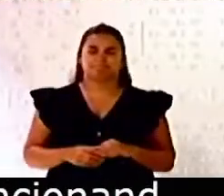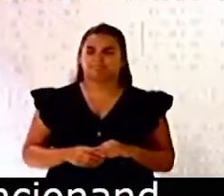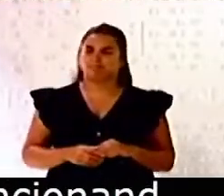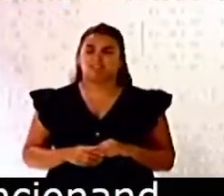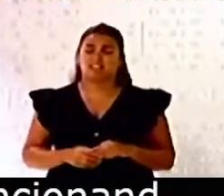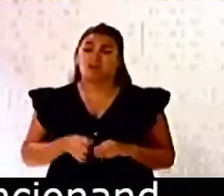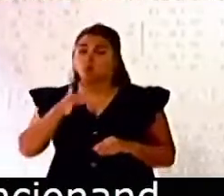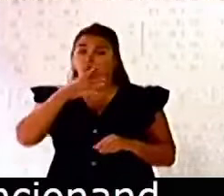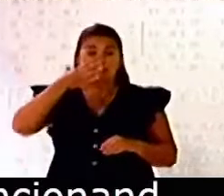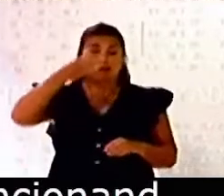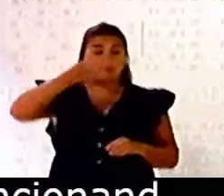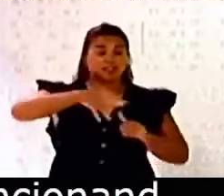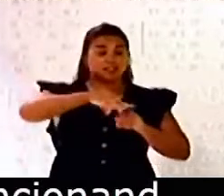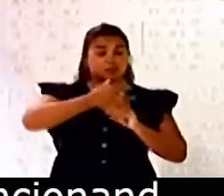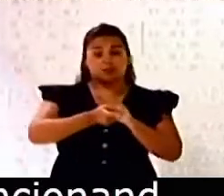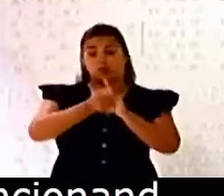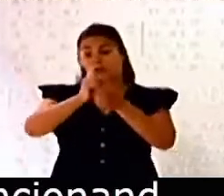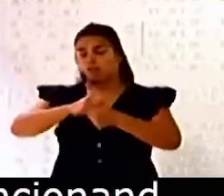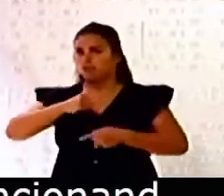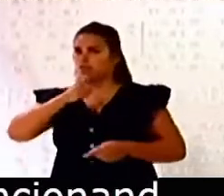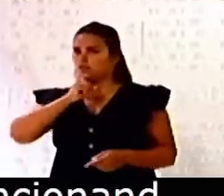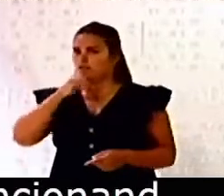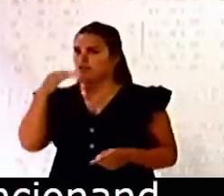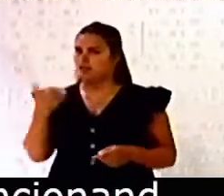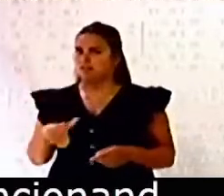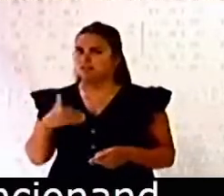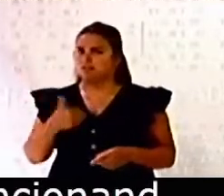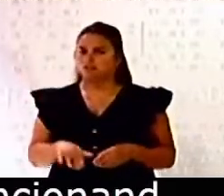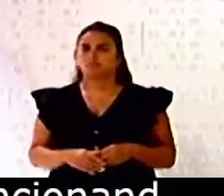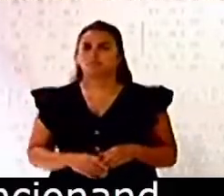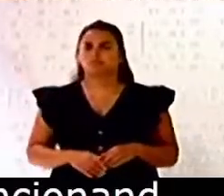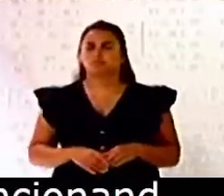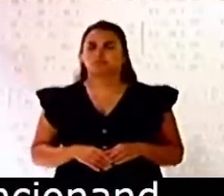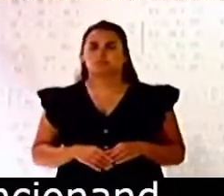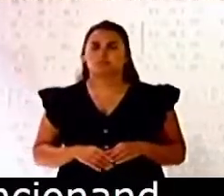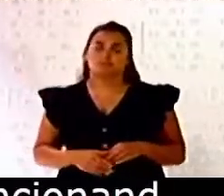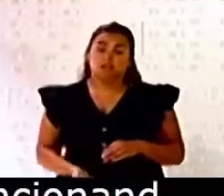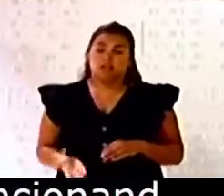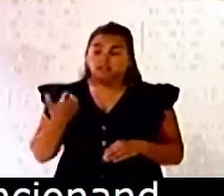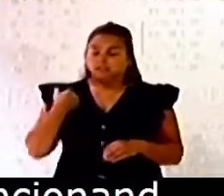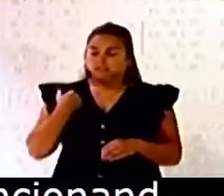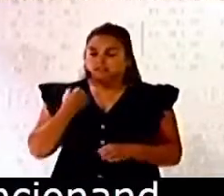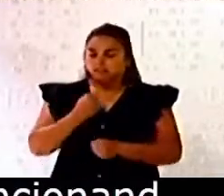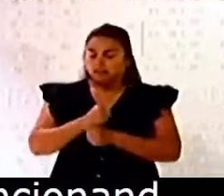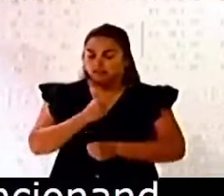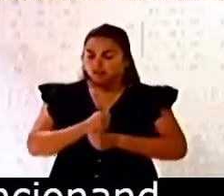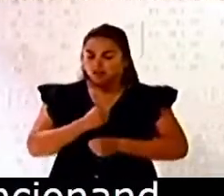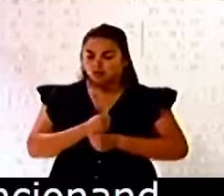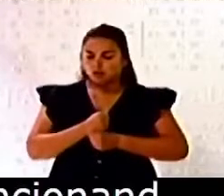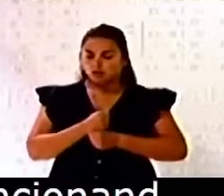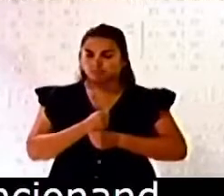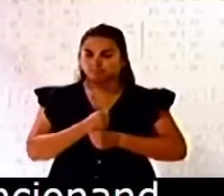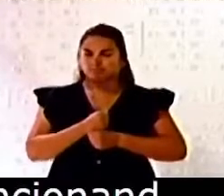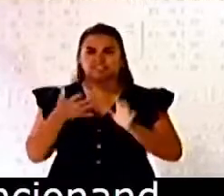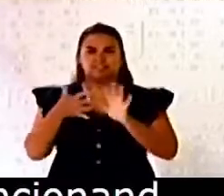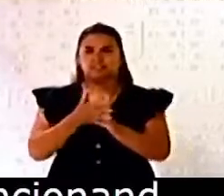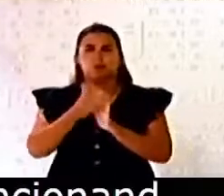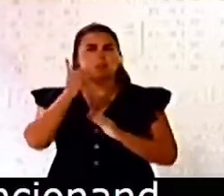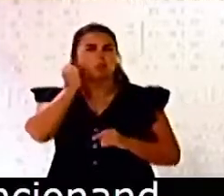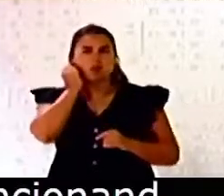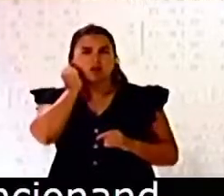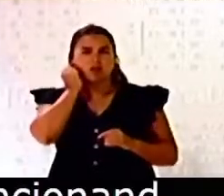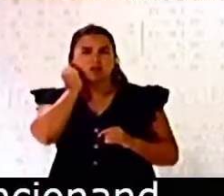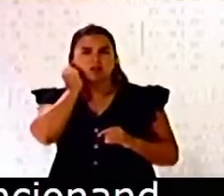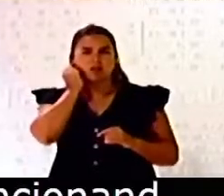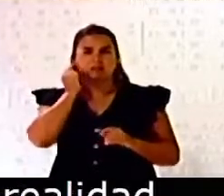cambiar la realidad que les decía hace unos momentos. Unos trabajos donde se sitúa a la mujer en